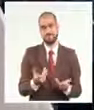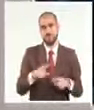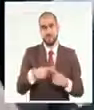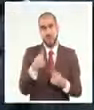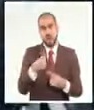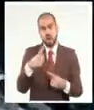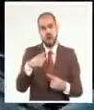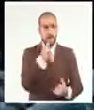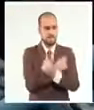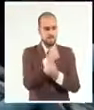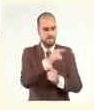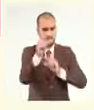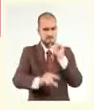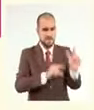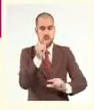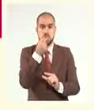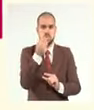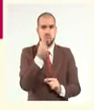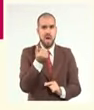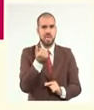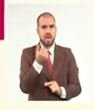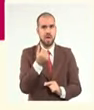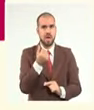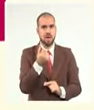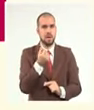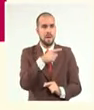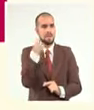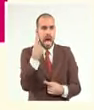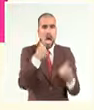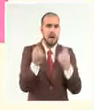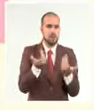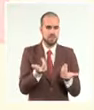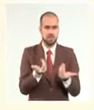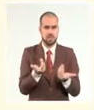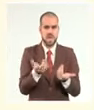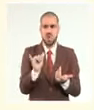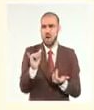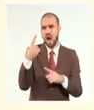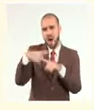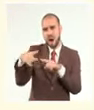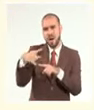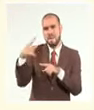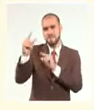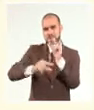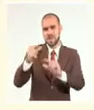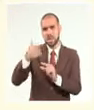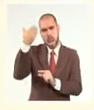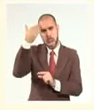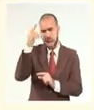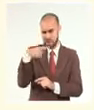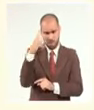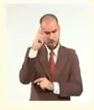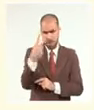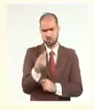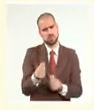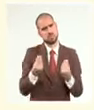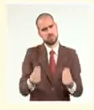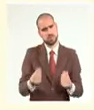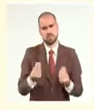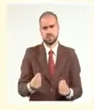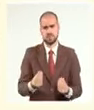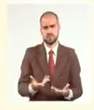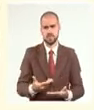de personas y dejándose guiar en la mente de ellos por otras personas que son ajenos en nuestro